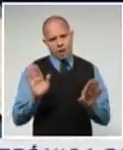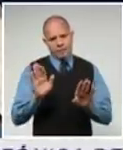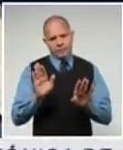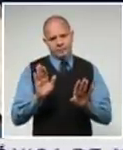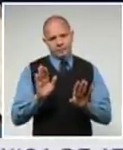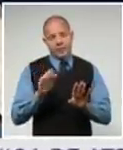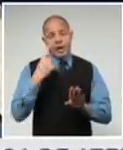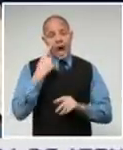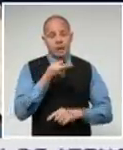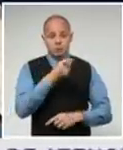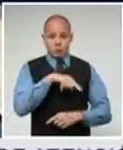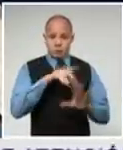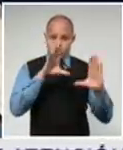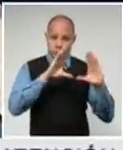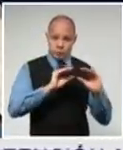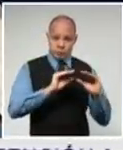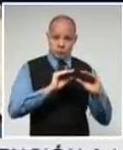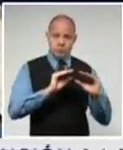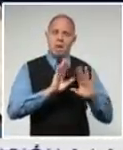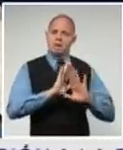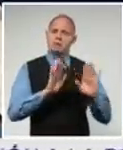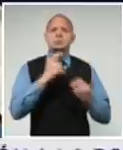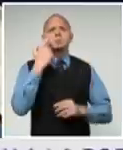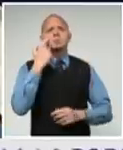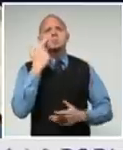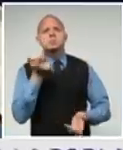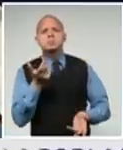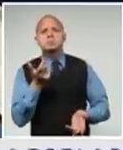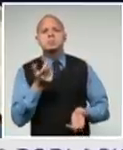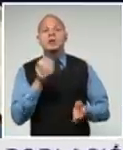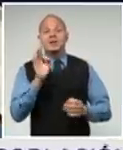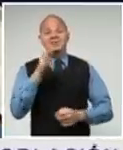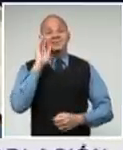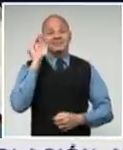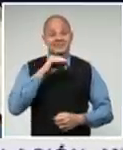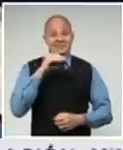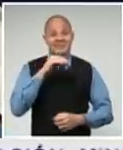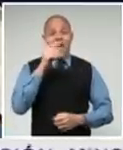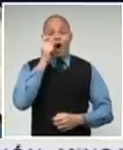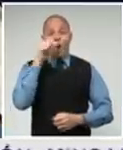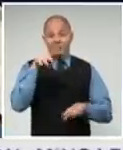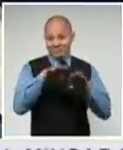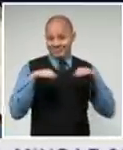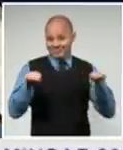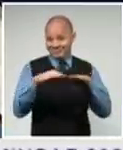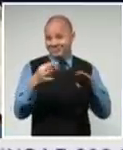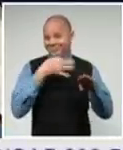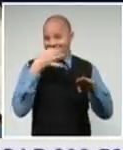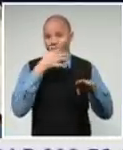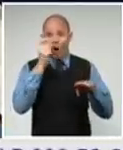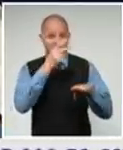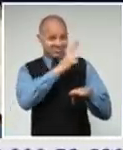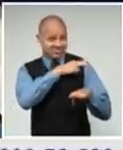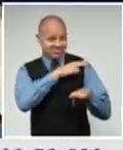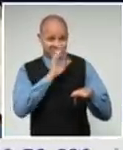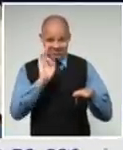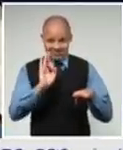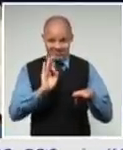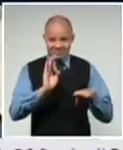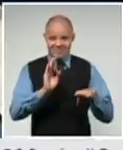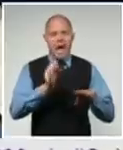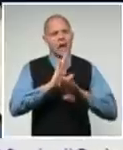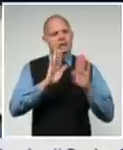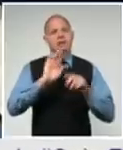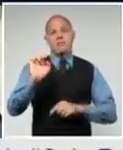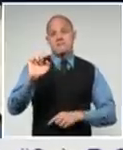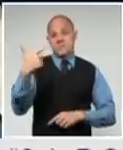Anoche se pudo escuchar en la voz del gobernador de La Habana, del vicepresidente del Consejo